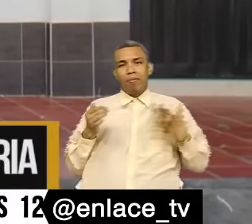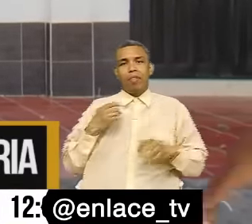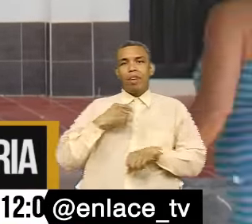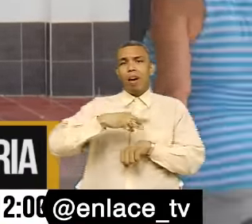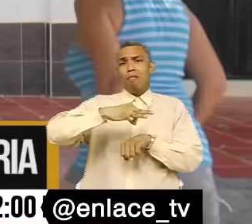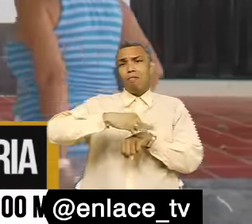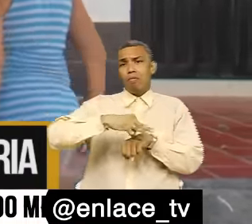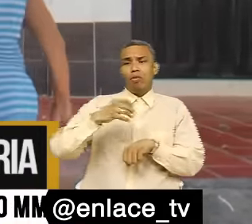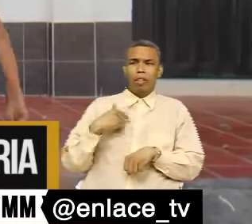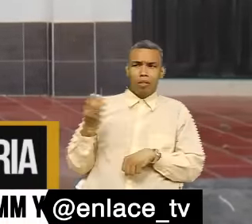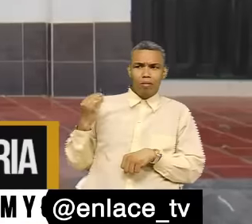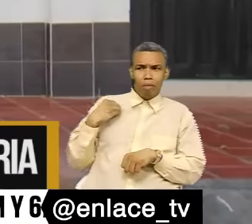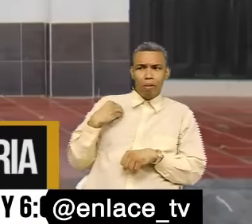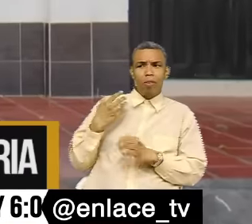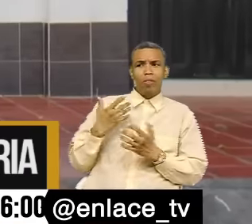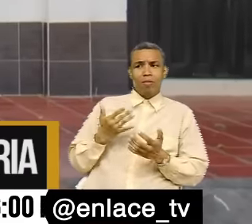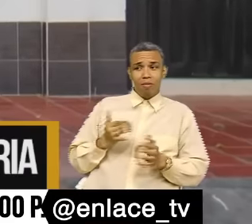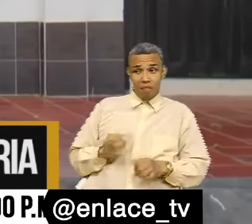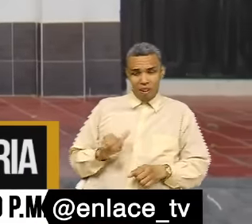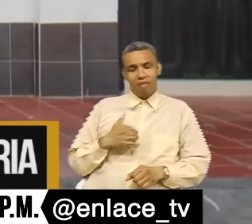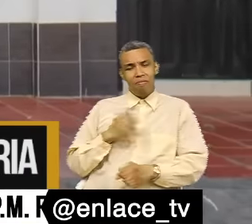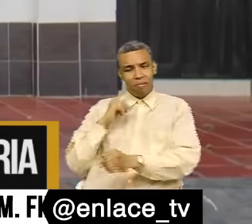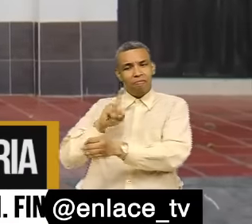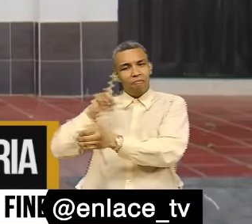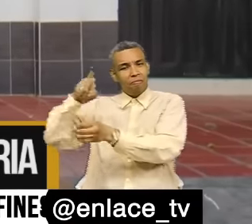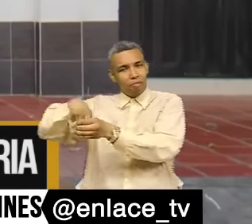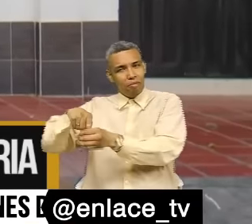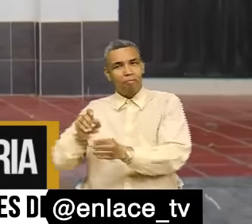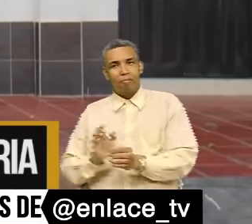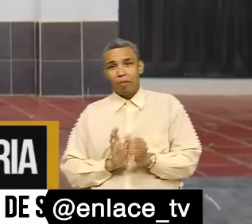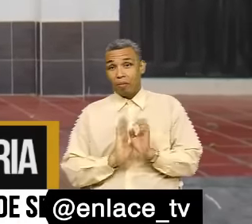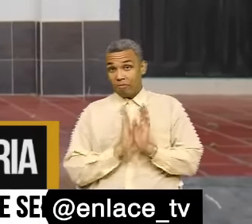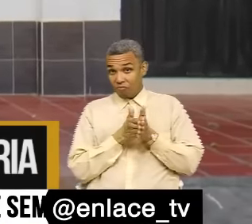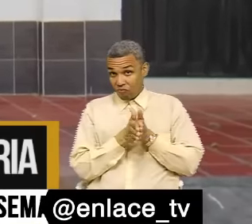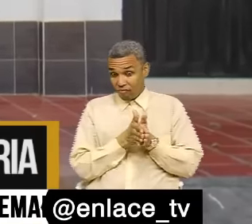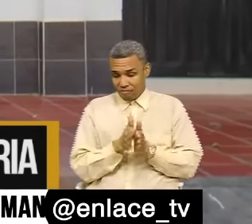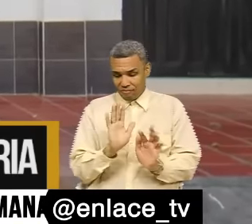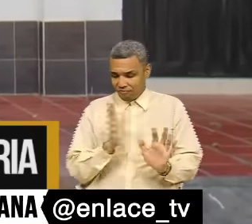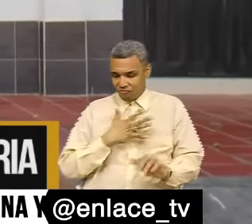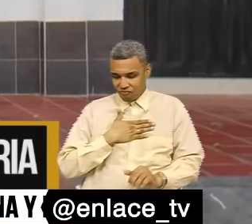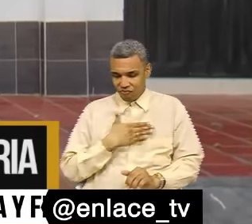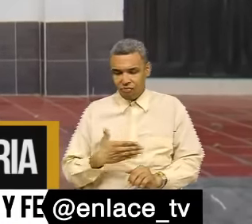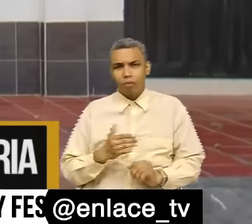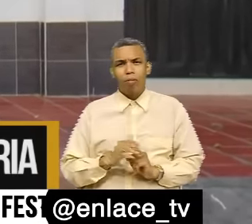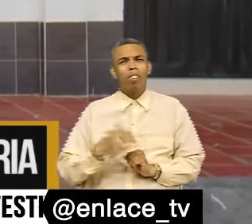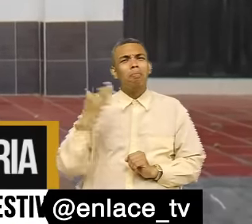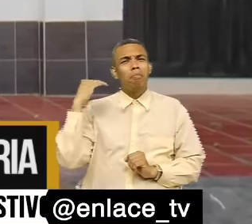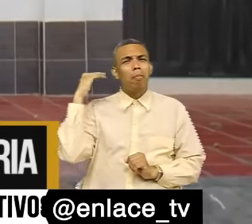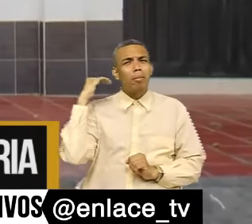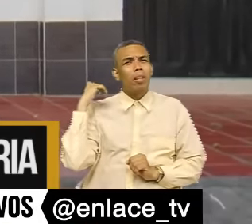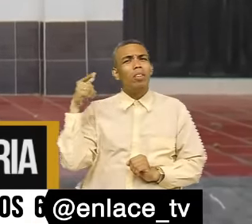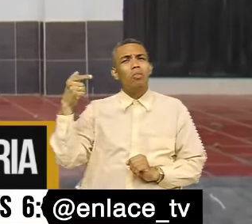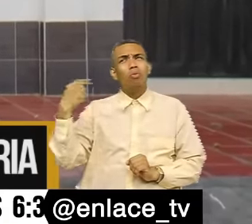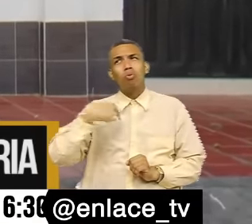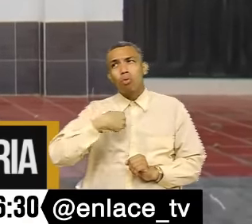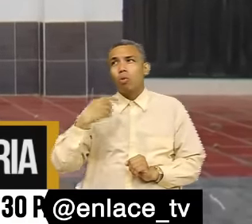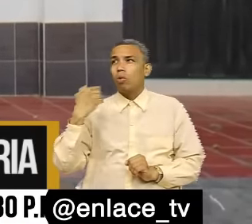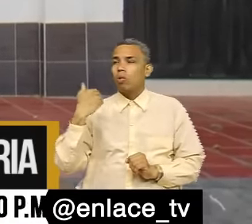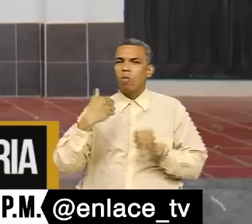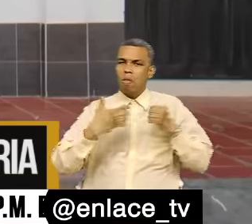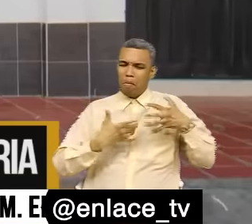del Festival de la Leyenda Vallenata y pues Andrés Barro, su hijo, por ser 2 veces rey de la piquería en Valledupar en el